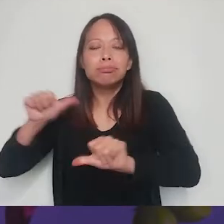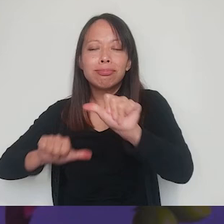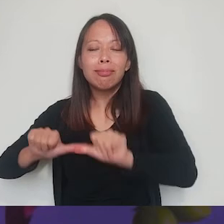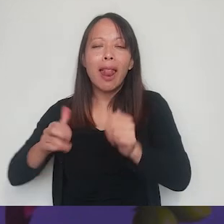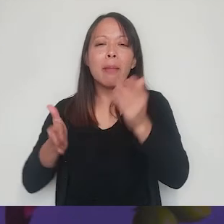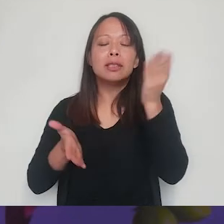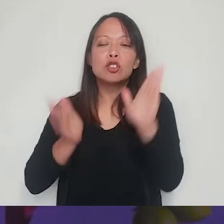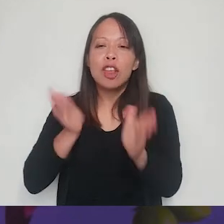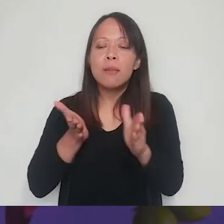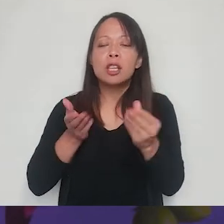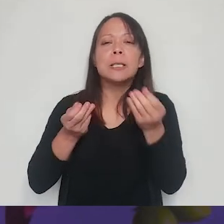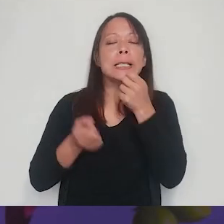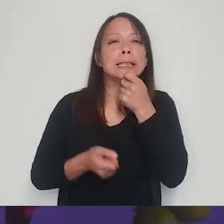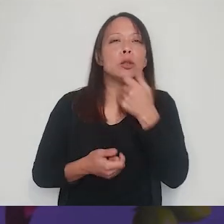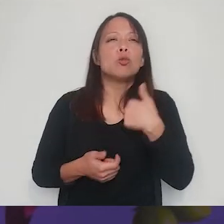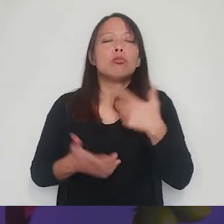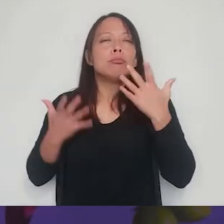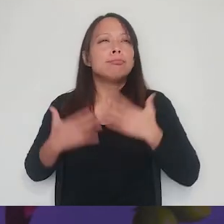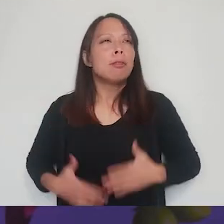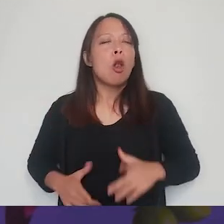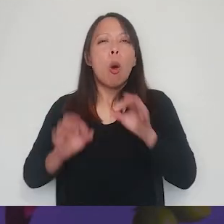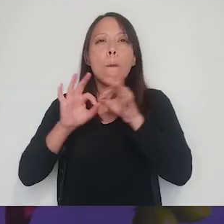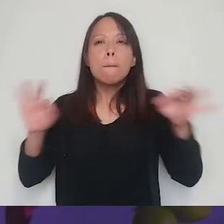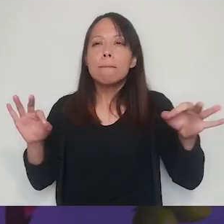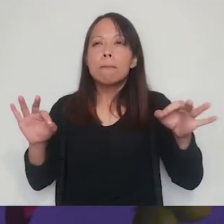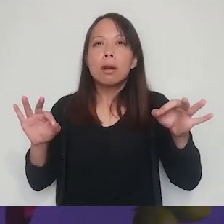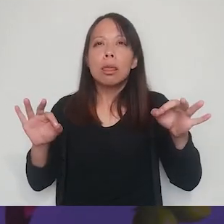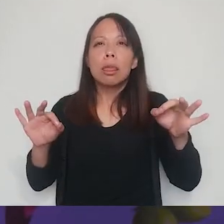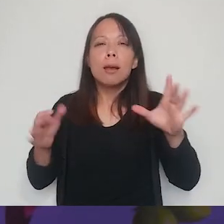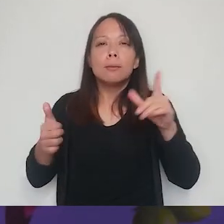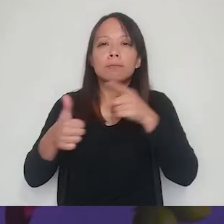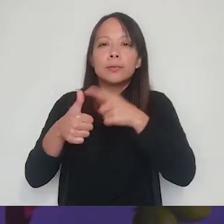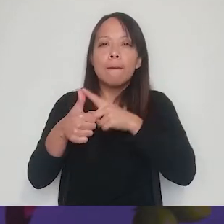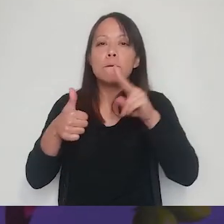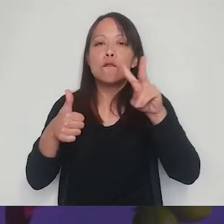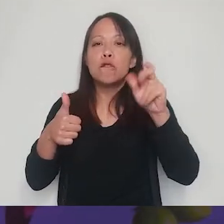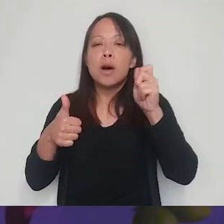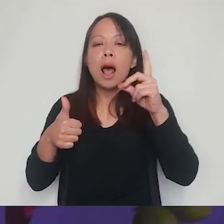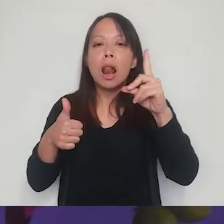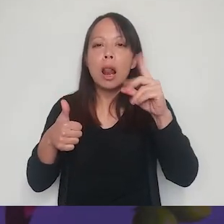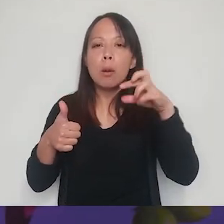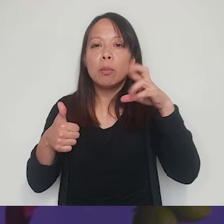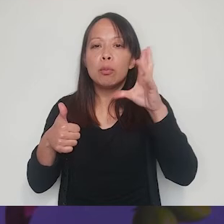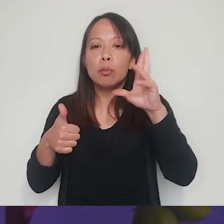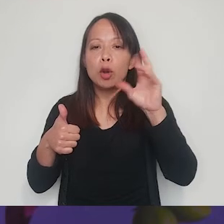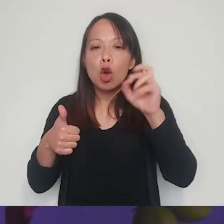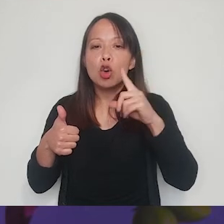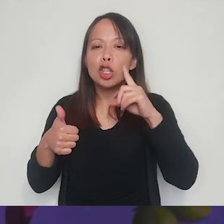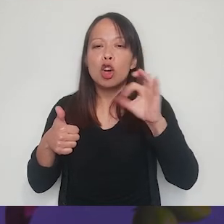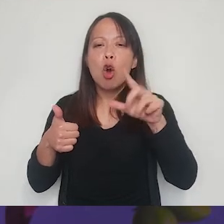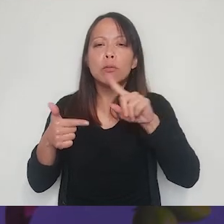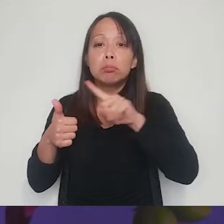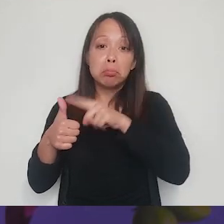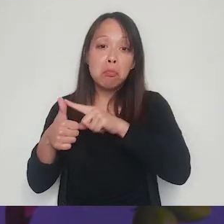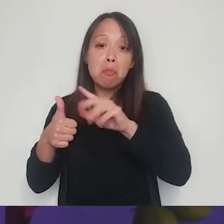este tratamiento experimental. Si uno mide la probabilidad de sobrevida, con valproico solo se